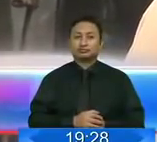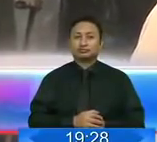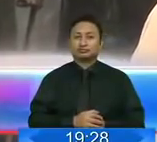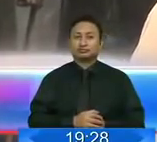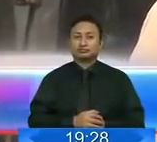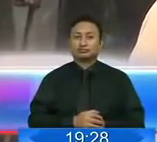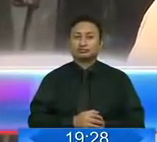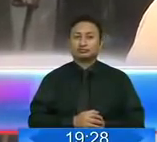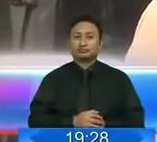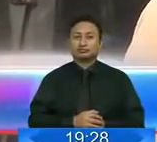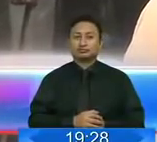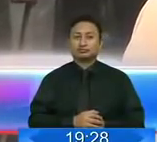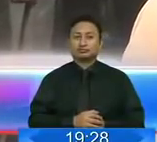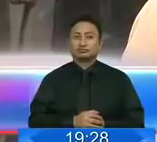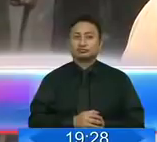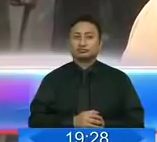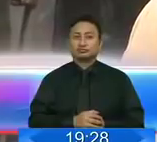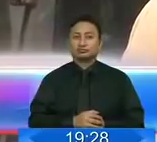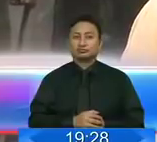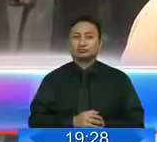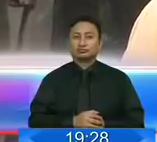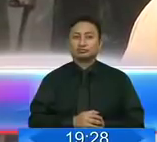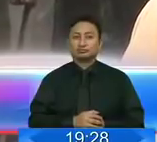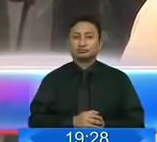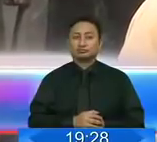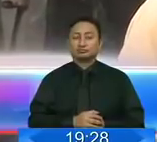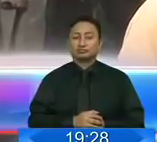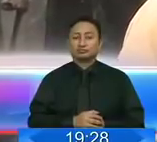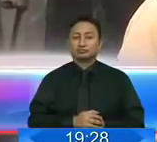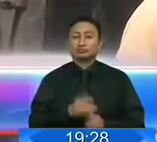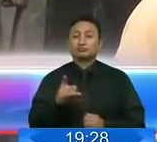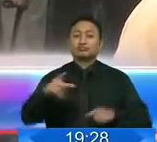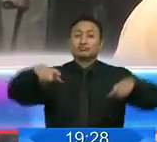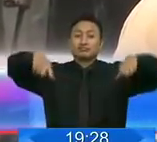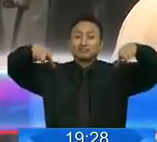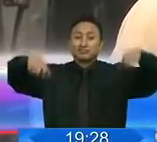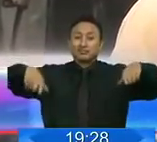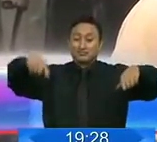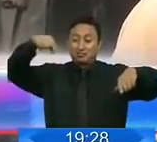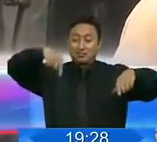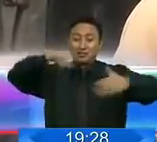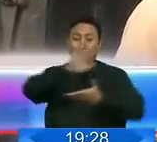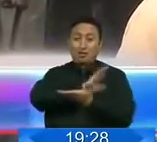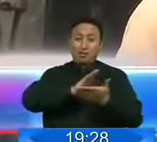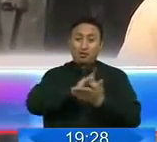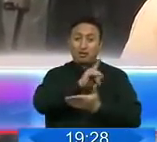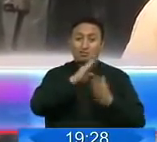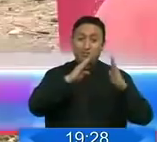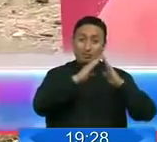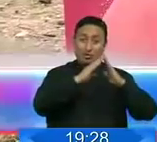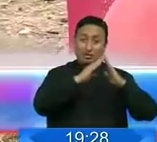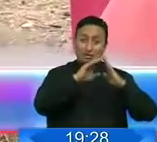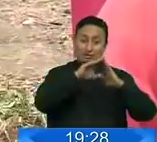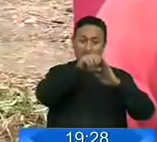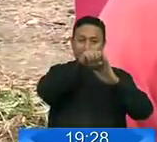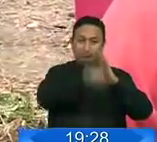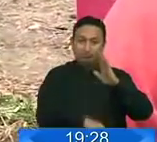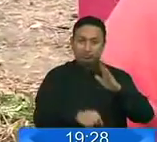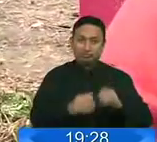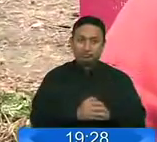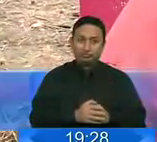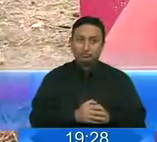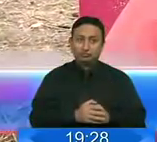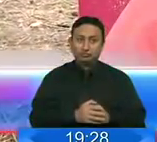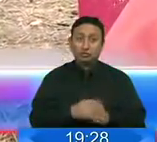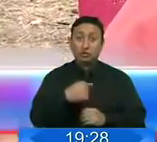que colinda con la cancha barrial de Toctiuco y es parte del municipio, el terreno. Justo estaba acá,